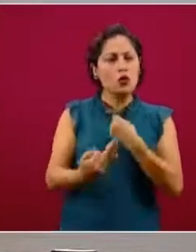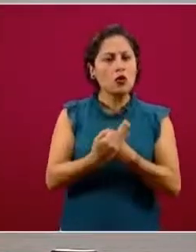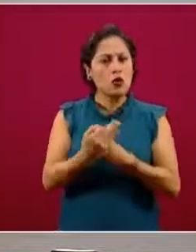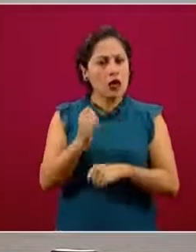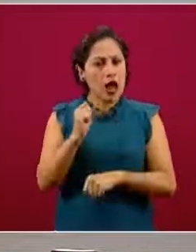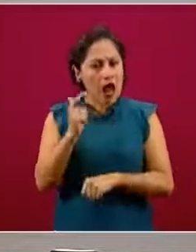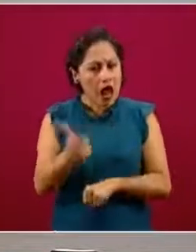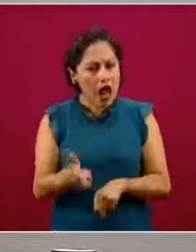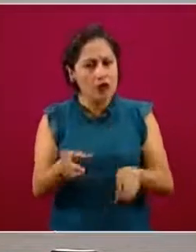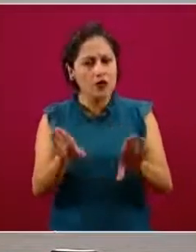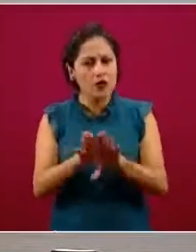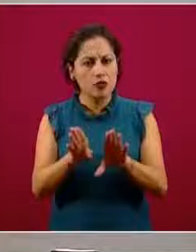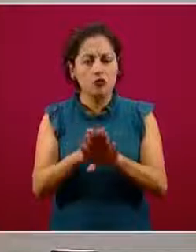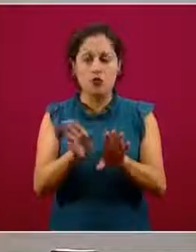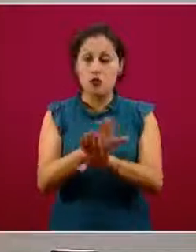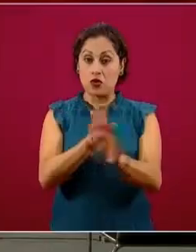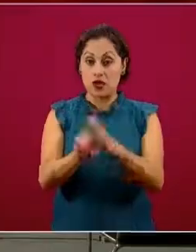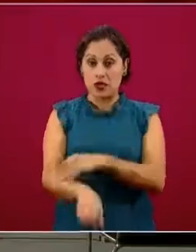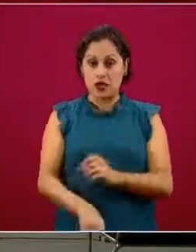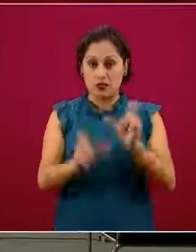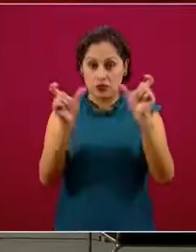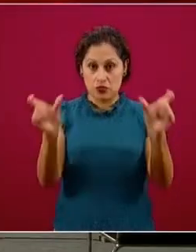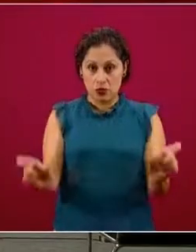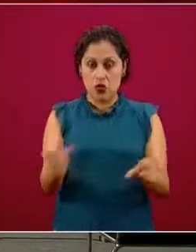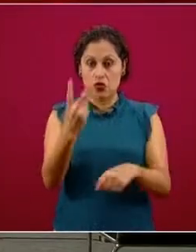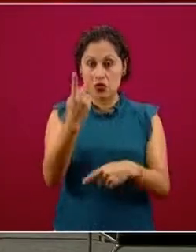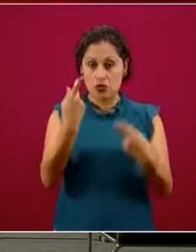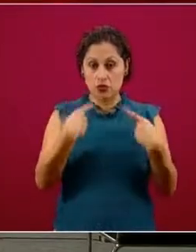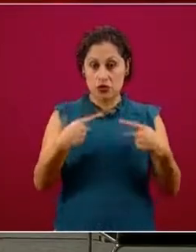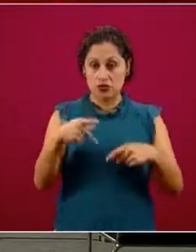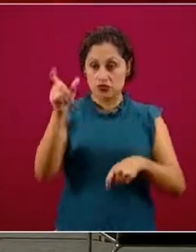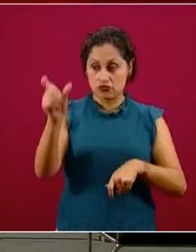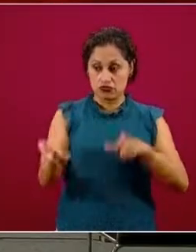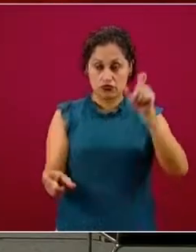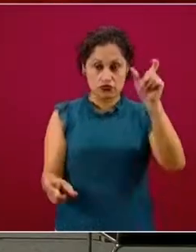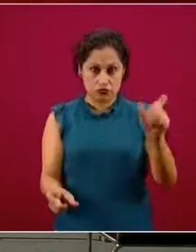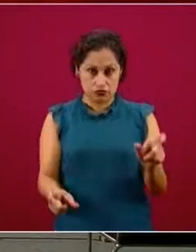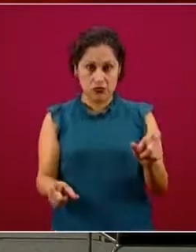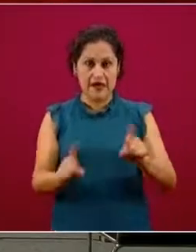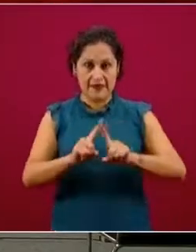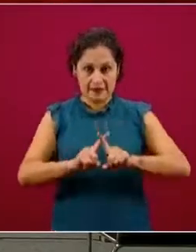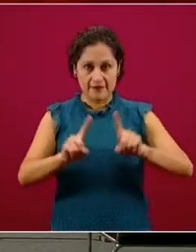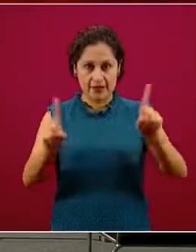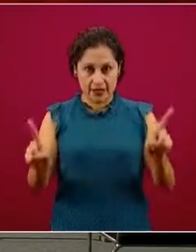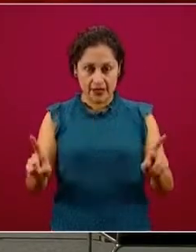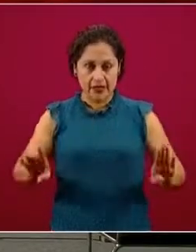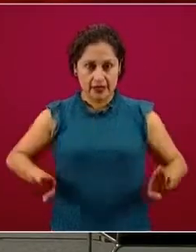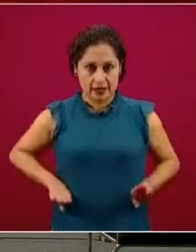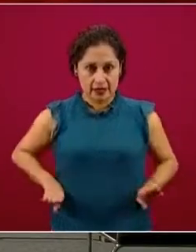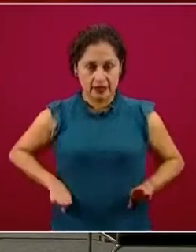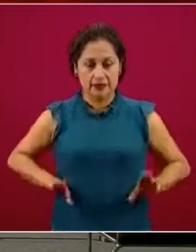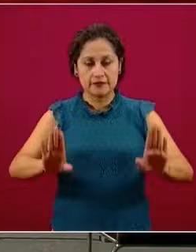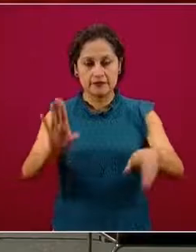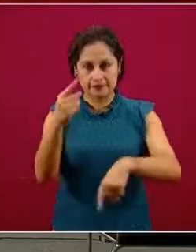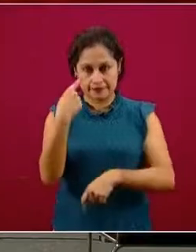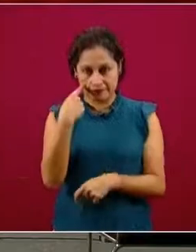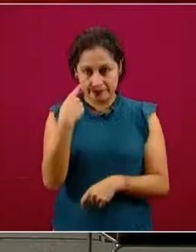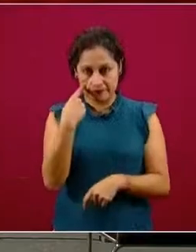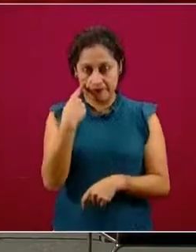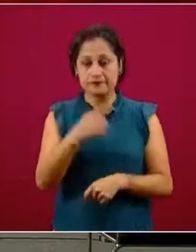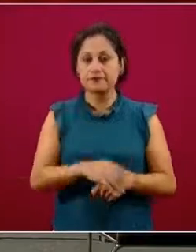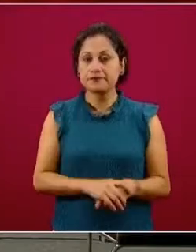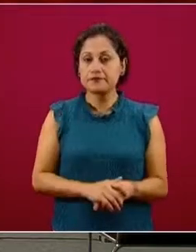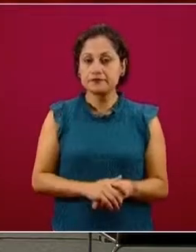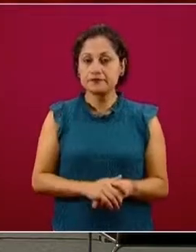conjuntos de personas a quienes se refirió el doctor Alomía al inicio del informe. Gruesamente tenemos lo siguiente: 8